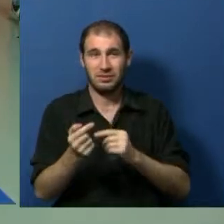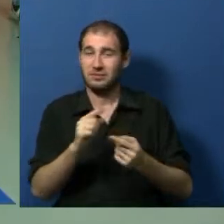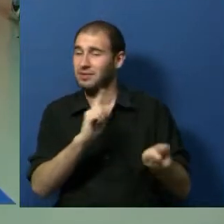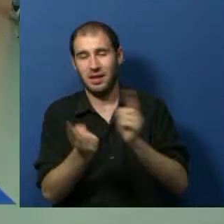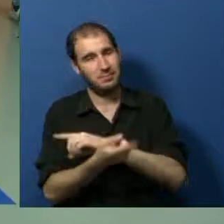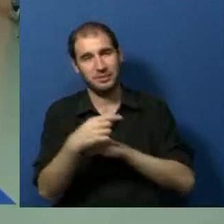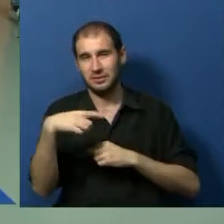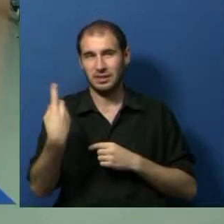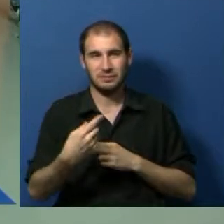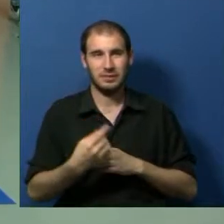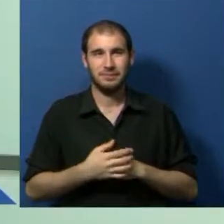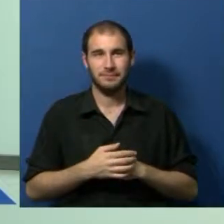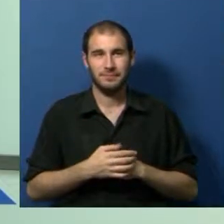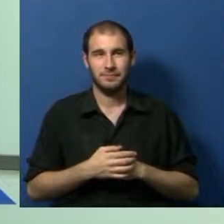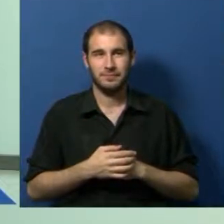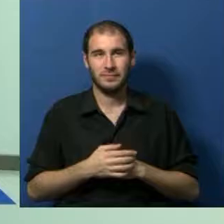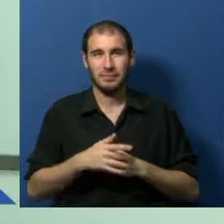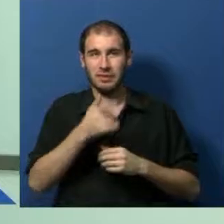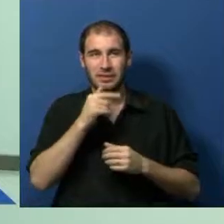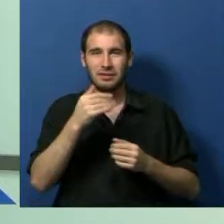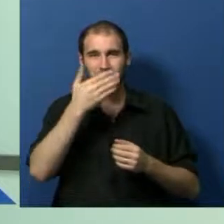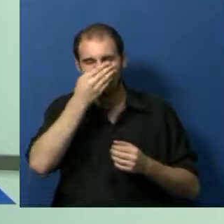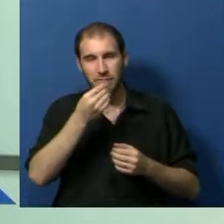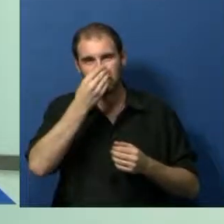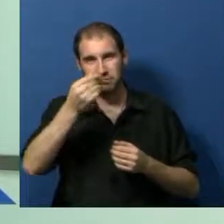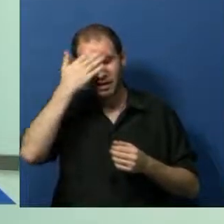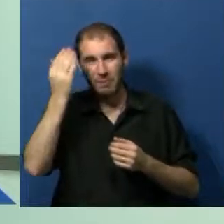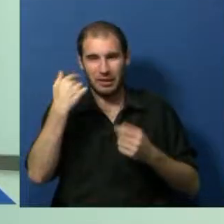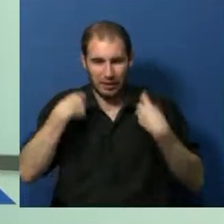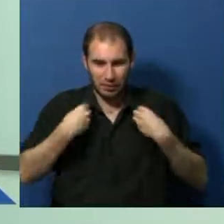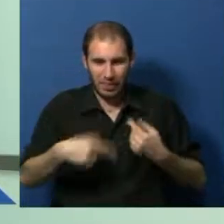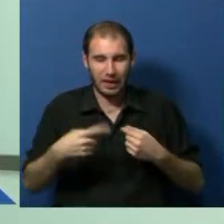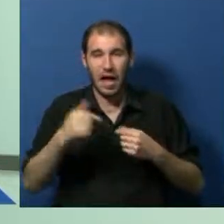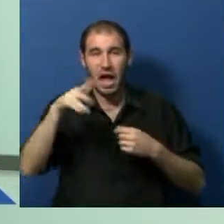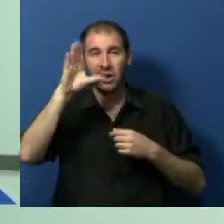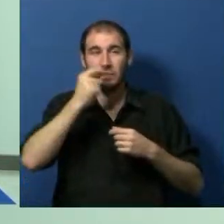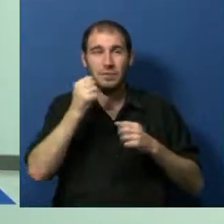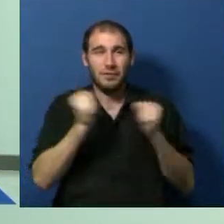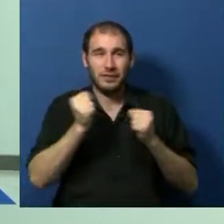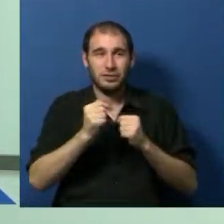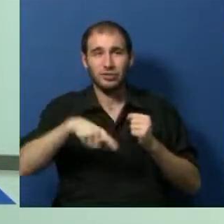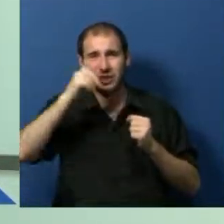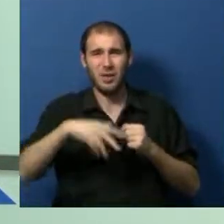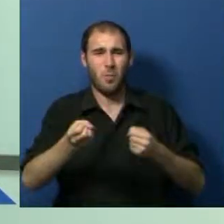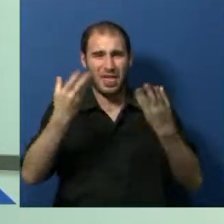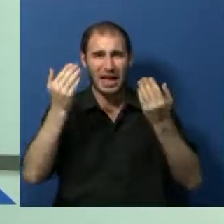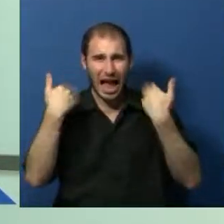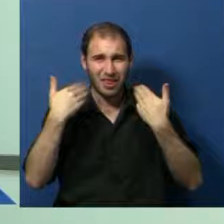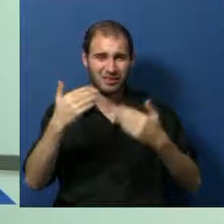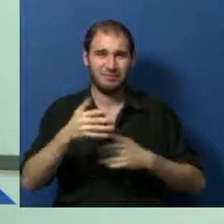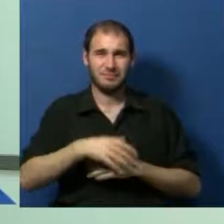siempre generan, bueno, gripe, enfermedad, porque uno no sabe qué ponerse, incluso ahora en la noche se puede poner fresquito y todo el día humedad, calor,